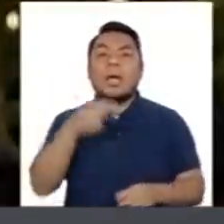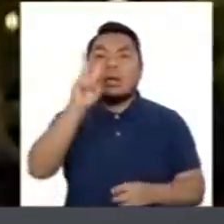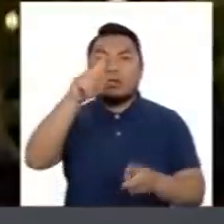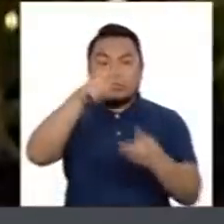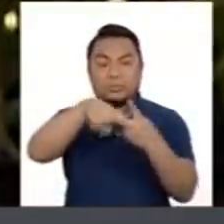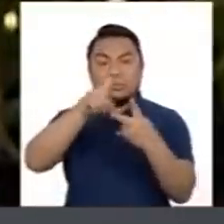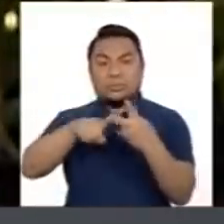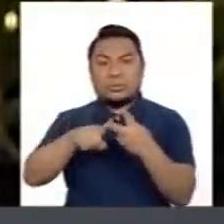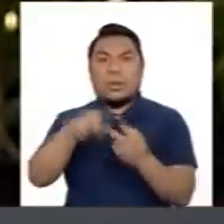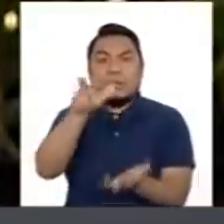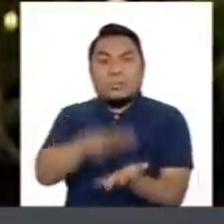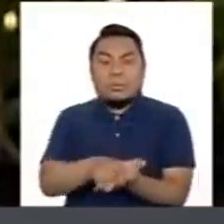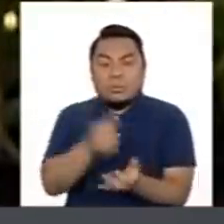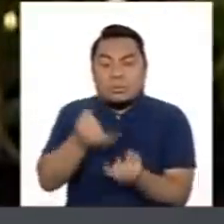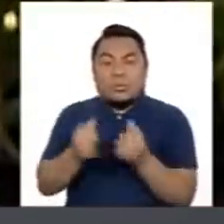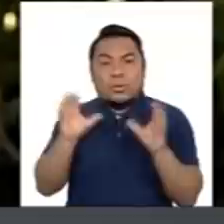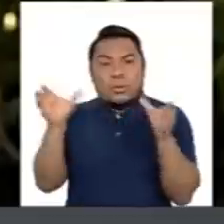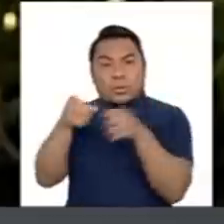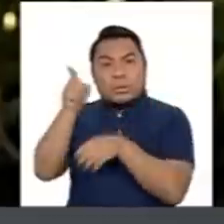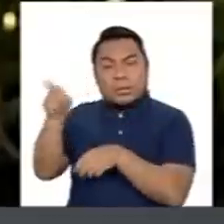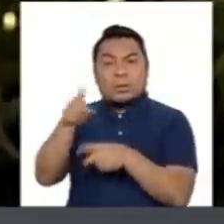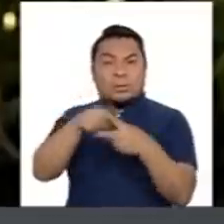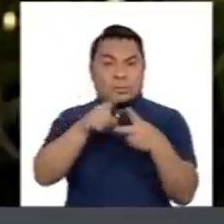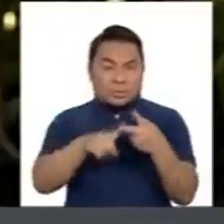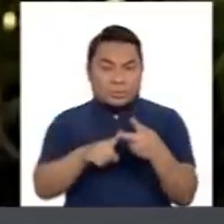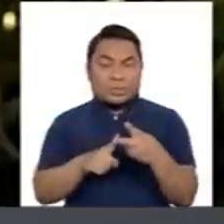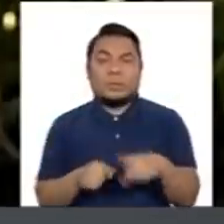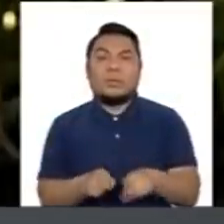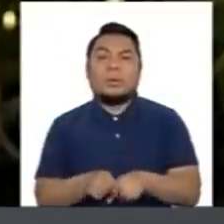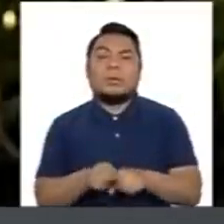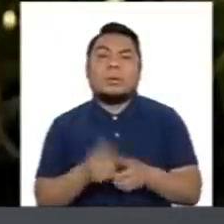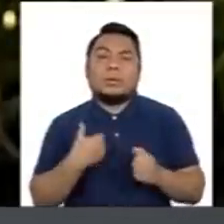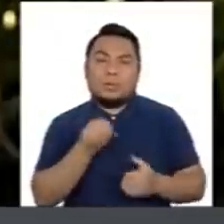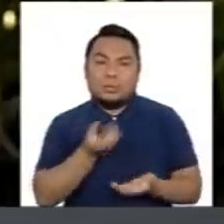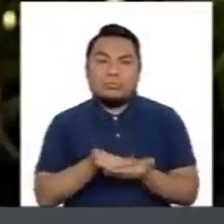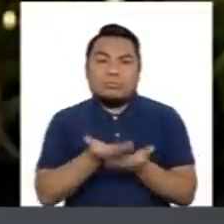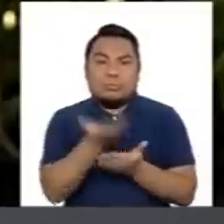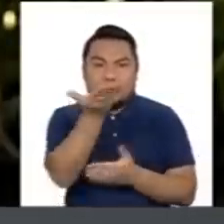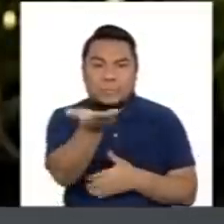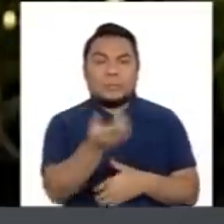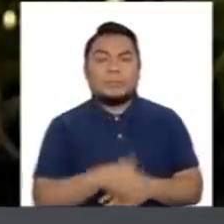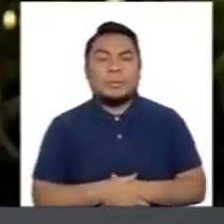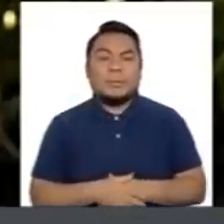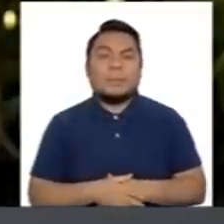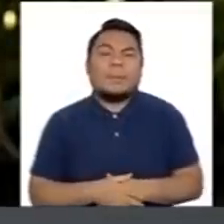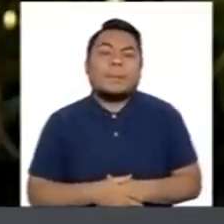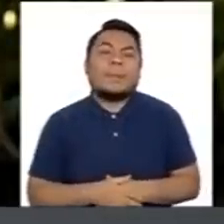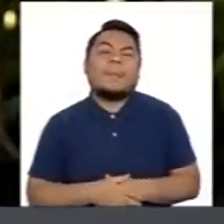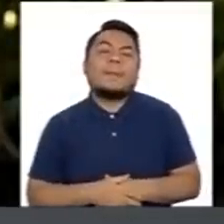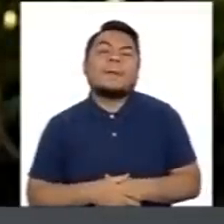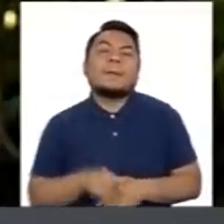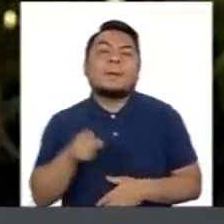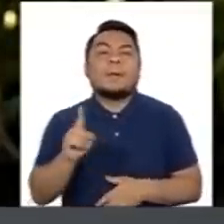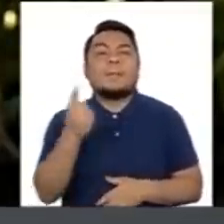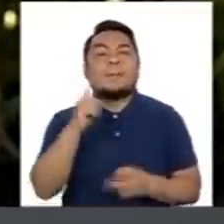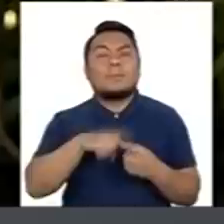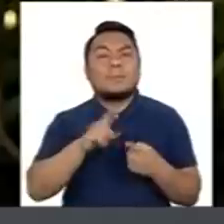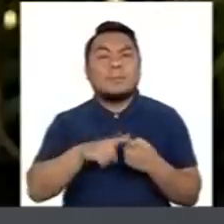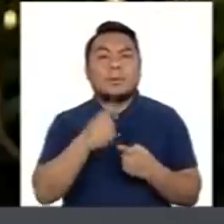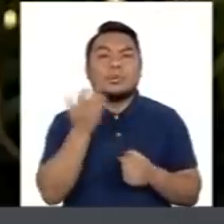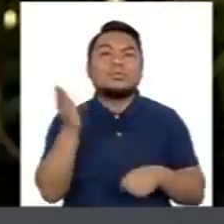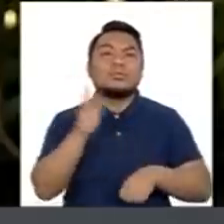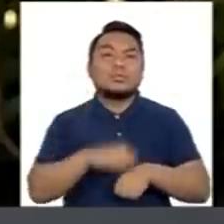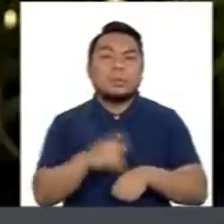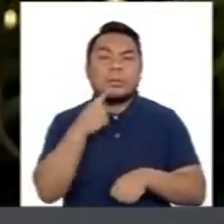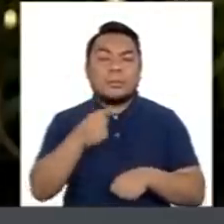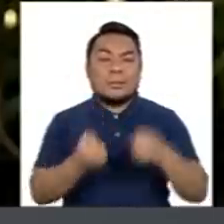aprobadas en estas últimas horas por el Congreso de la República y tenemos que tener una posición como gobierno. En principio, relacionado a la autógrafa que suspende